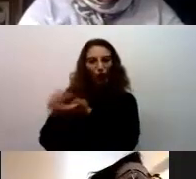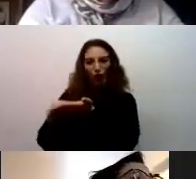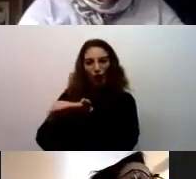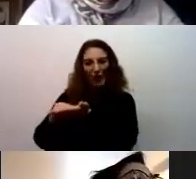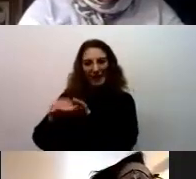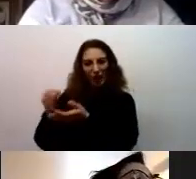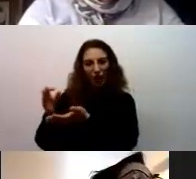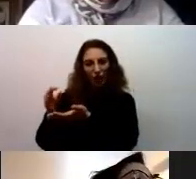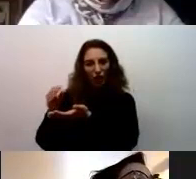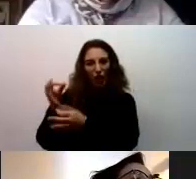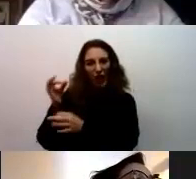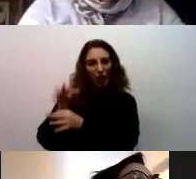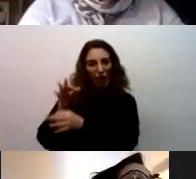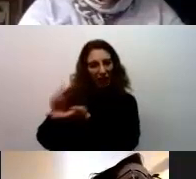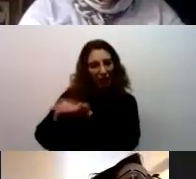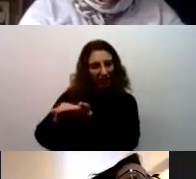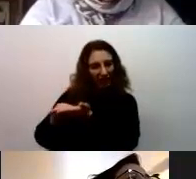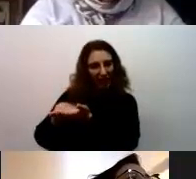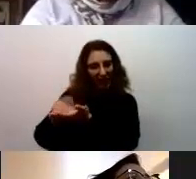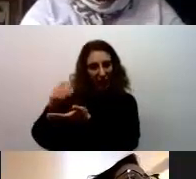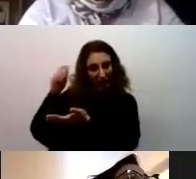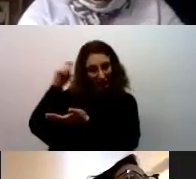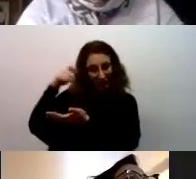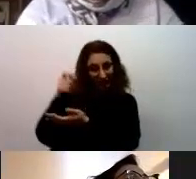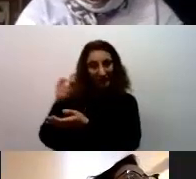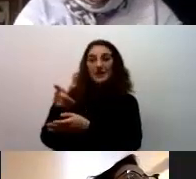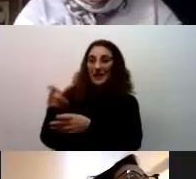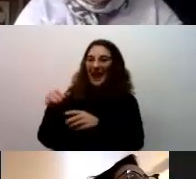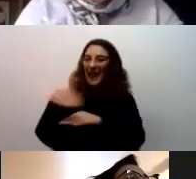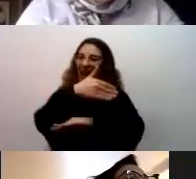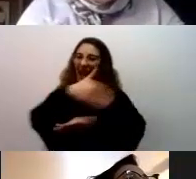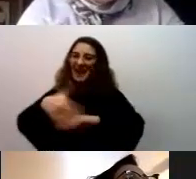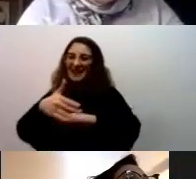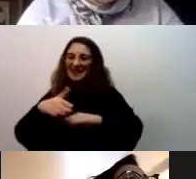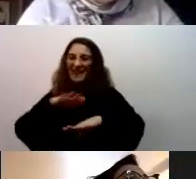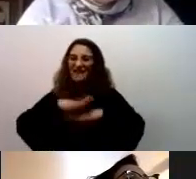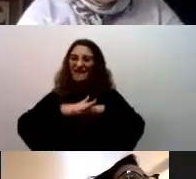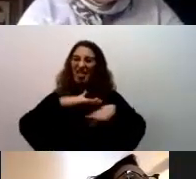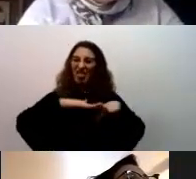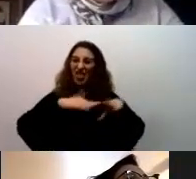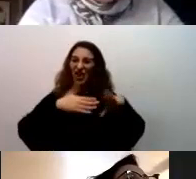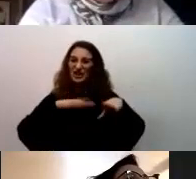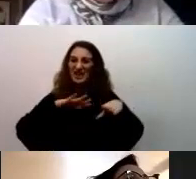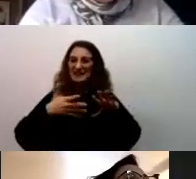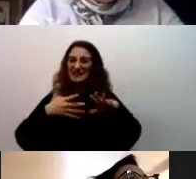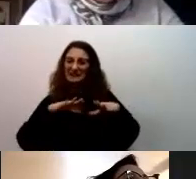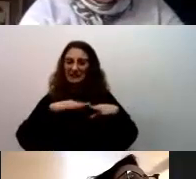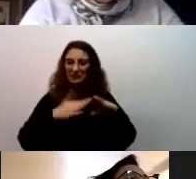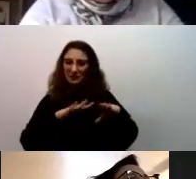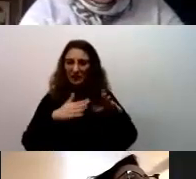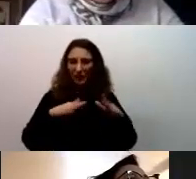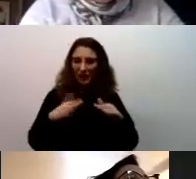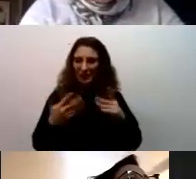donde manifestamos que las aceras cuentan con baldosas flojas, flotantes, baldosas y